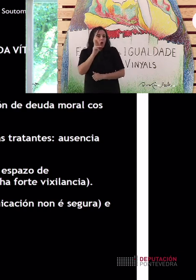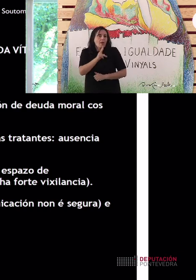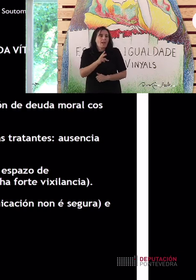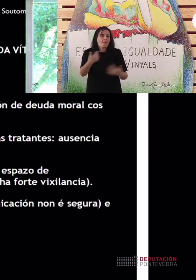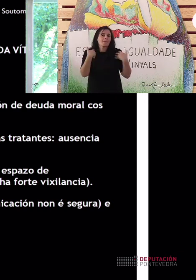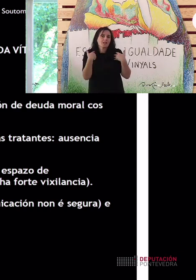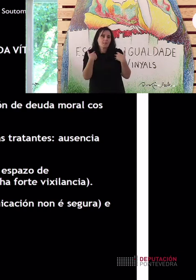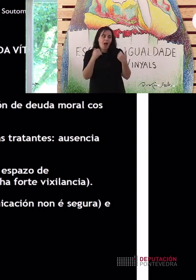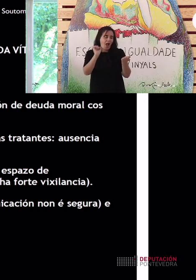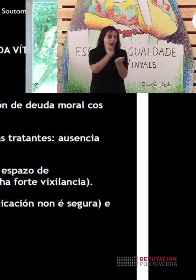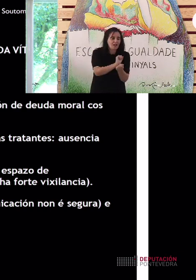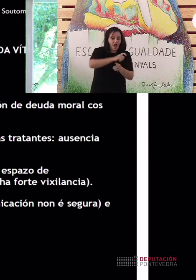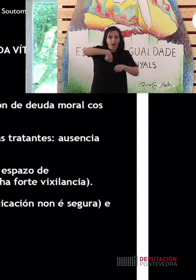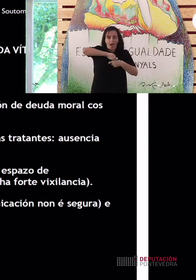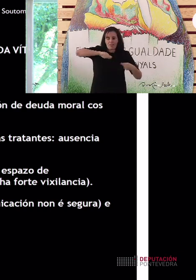este encadenada